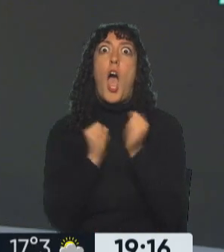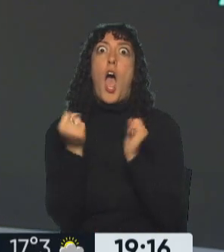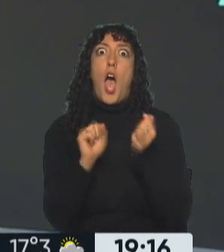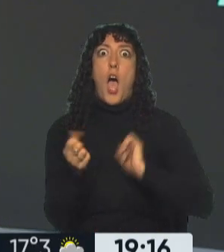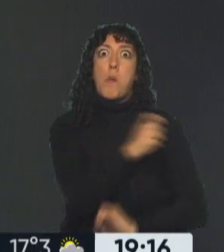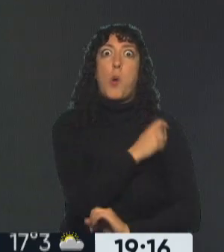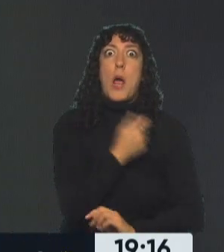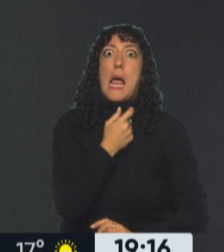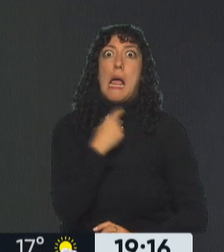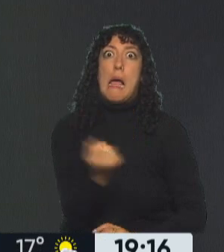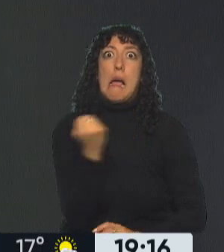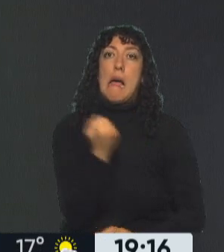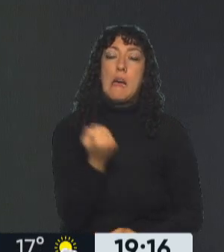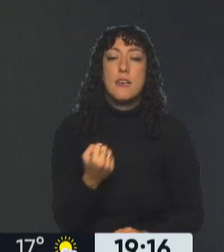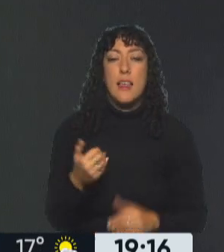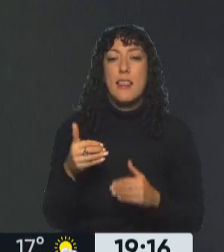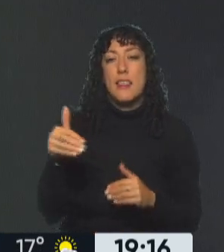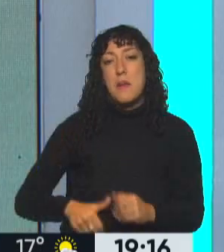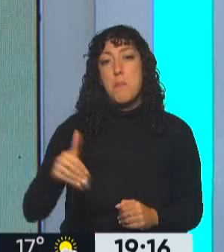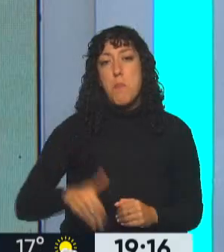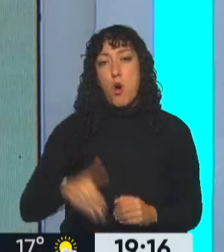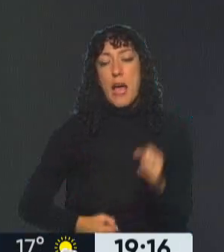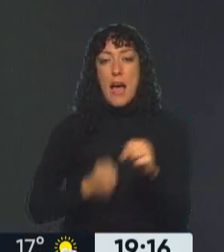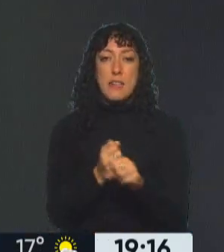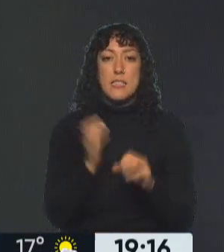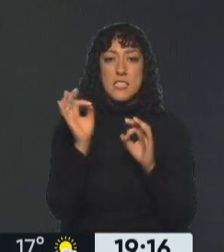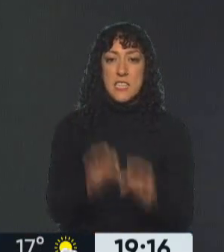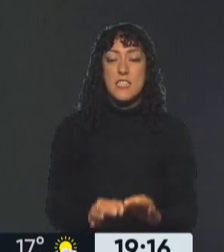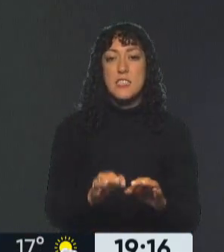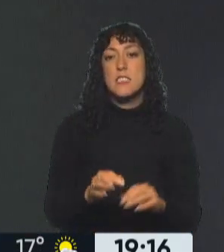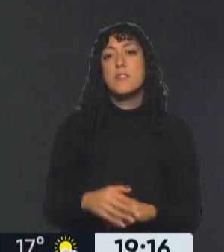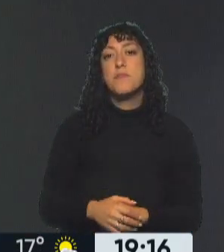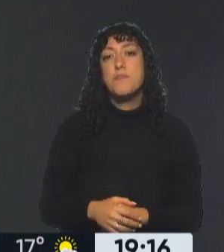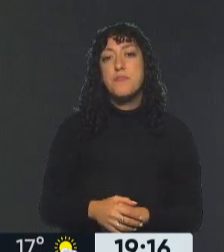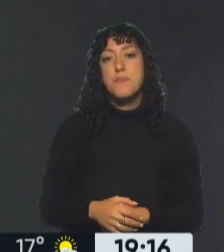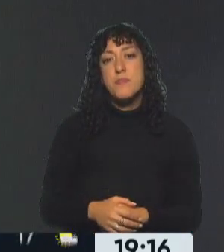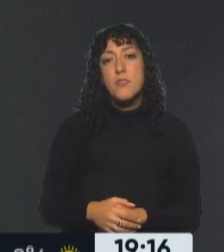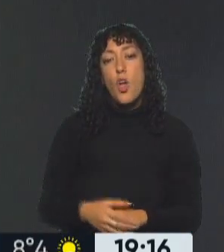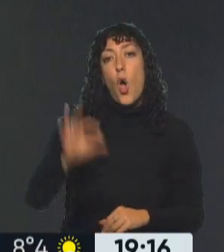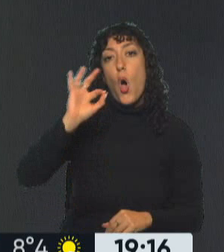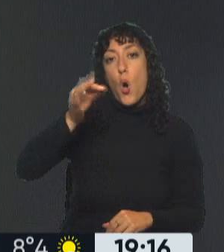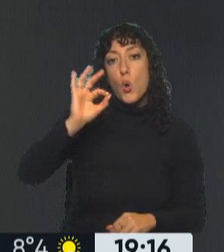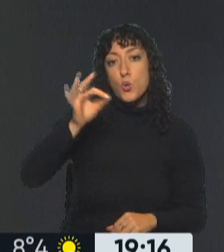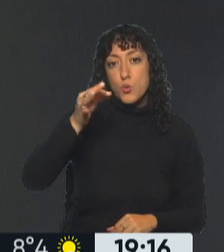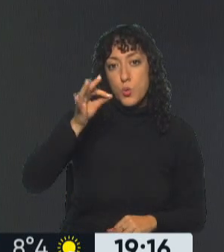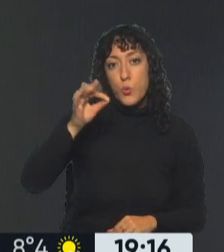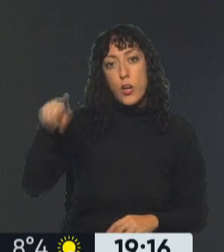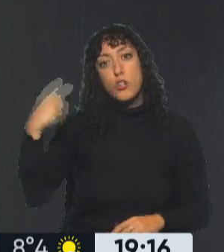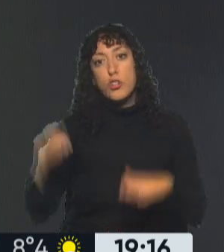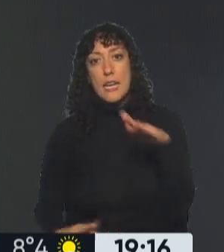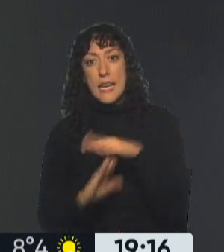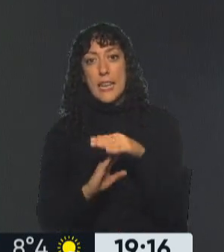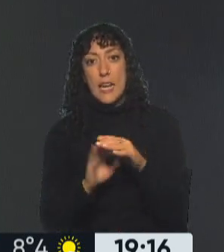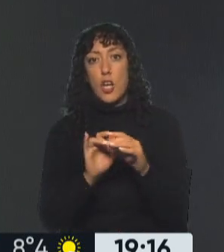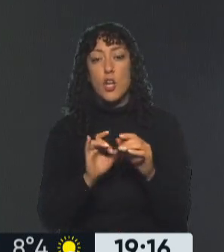llegue la vacuna, va a tardar un poquito más hasta que Sputnik. se dé la aplicación, la Sputnik B. Bien. Así es. Octubre se contagia al otro mandatario que